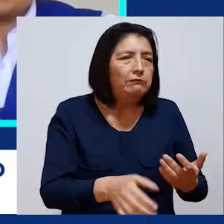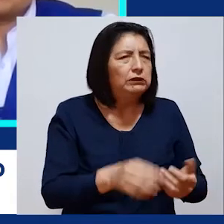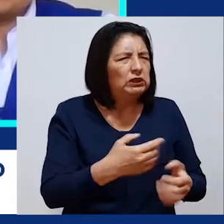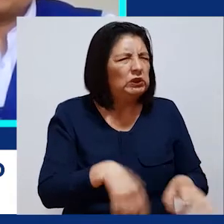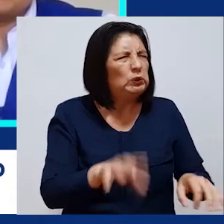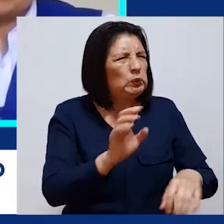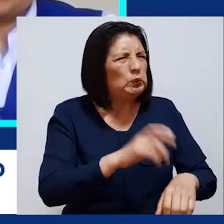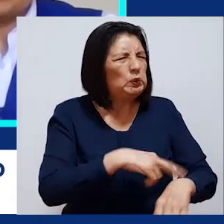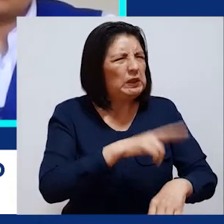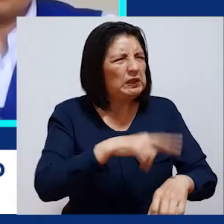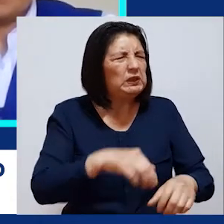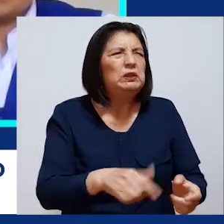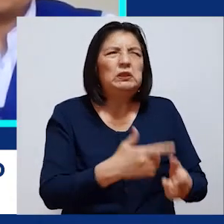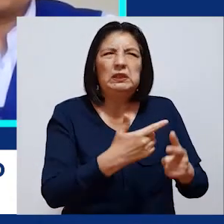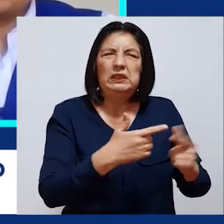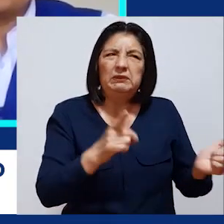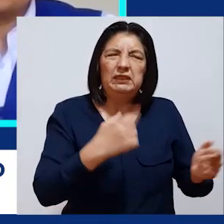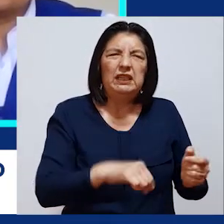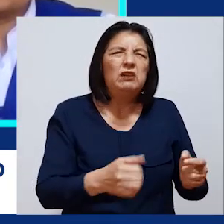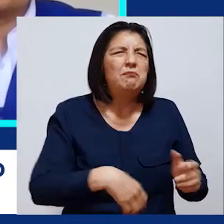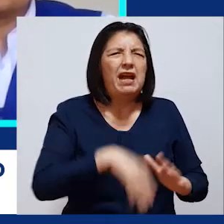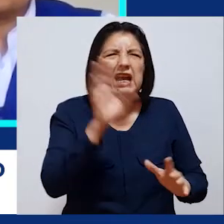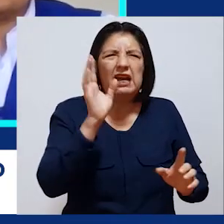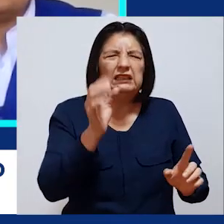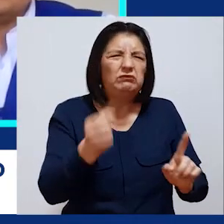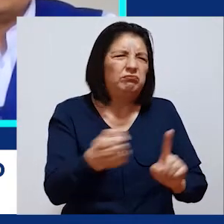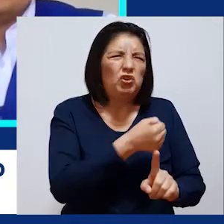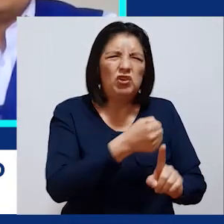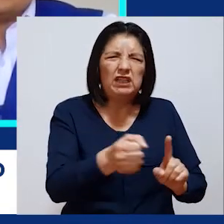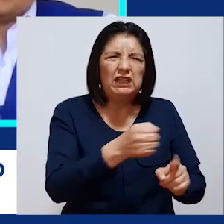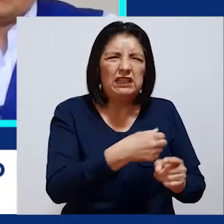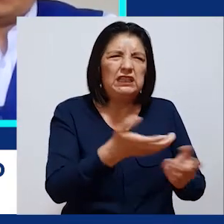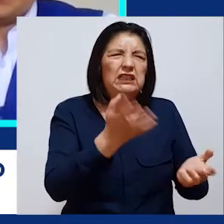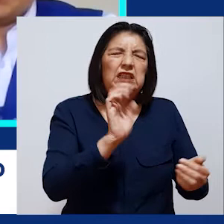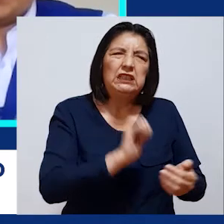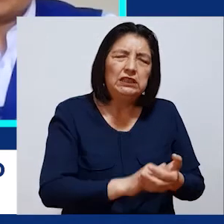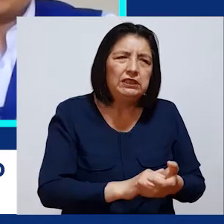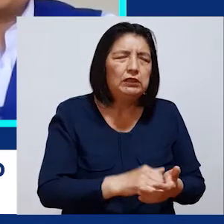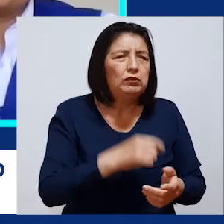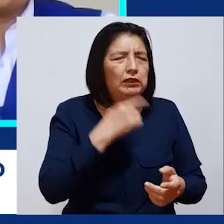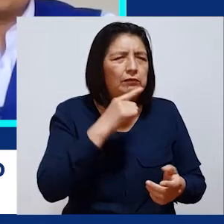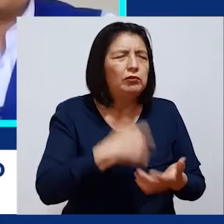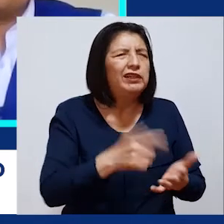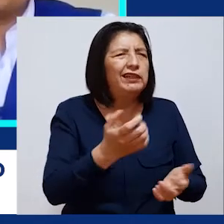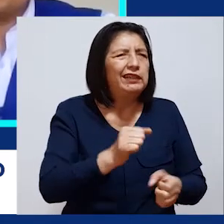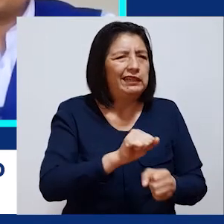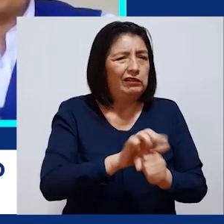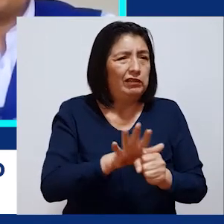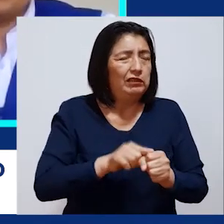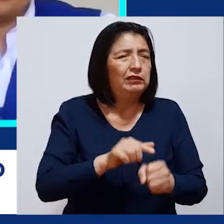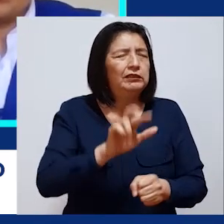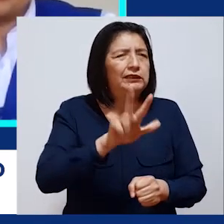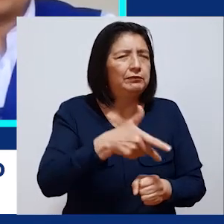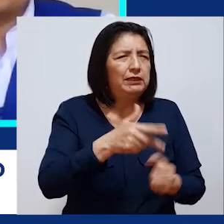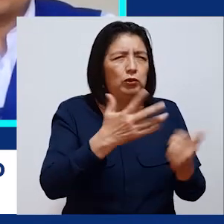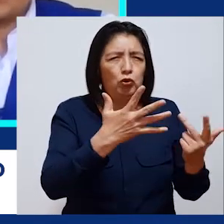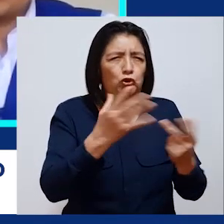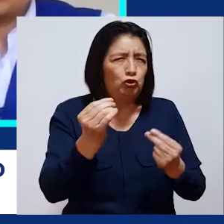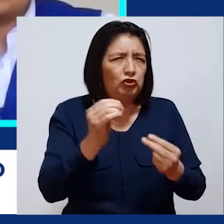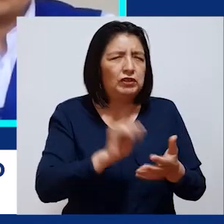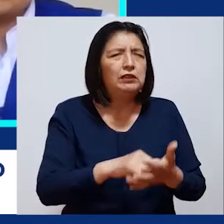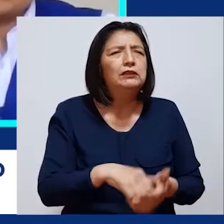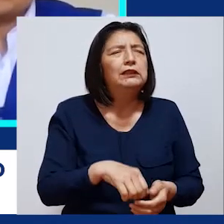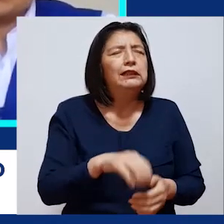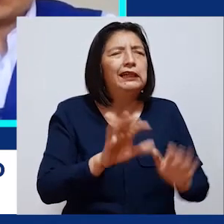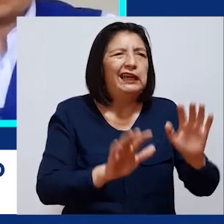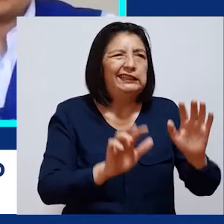que en La Libertad es una de las regiones con más casos de violencia contra la mujer, que en la emergencia sanitaria se presentaron un promedio de 3.800